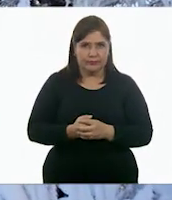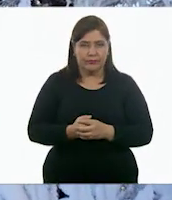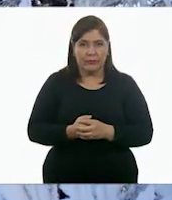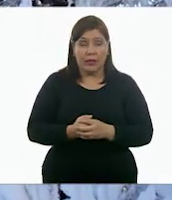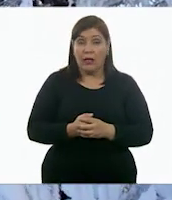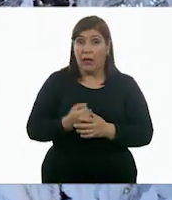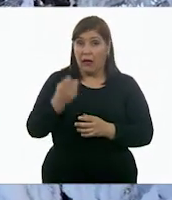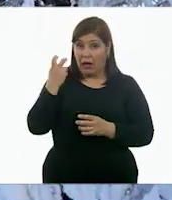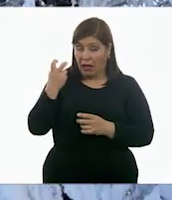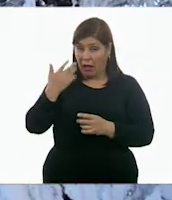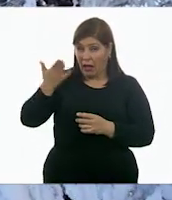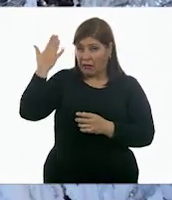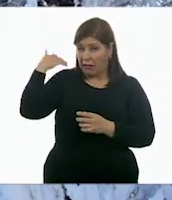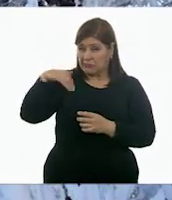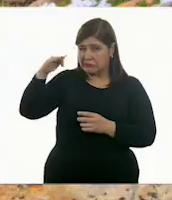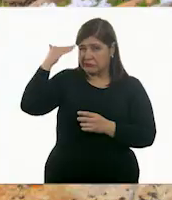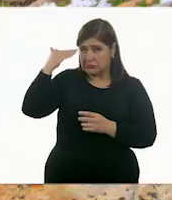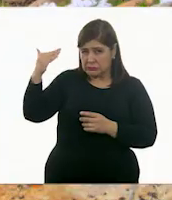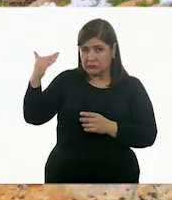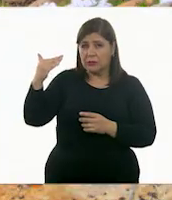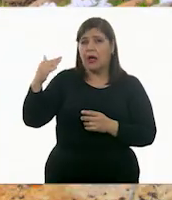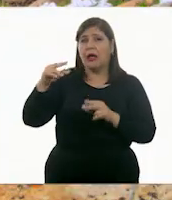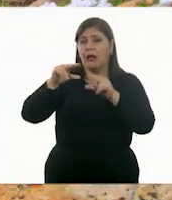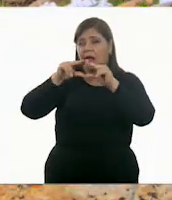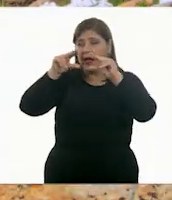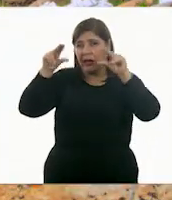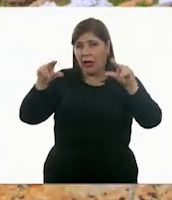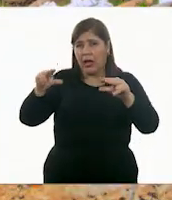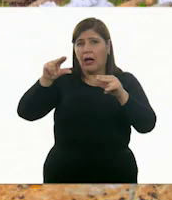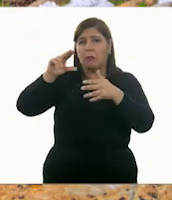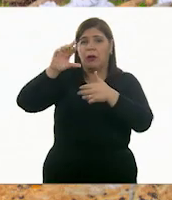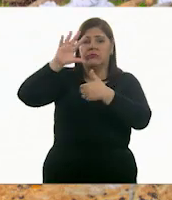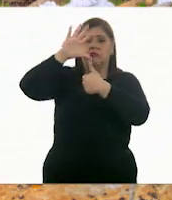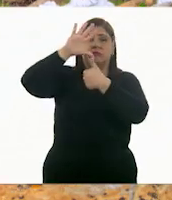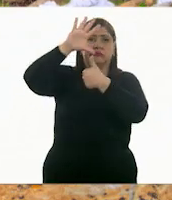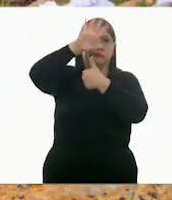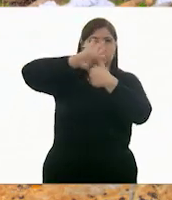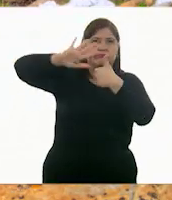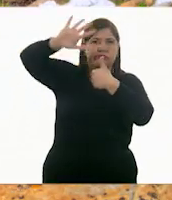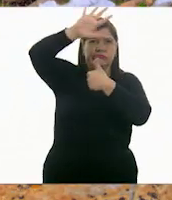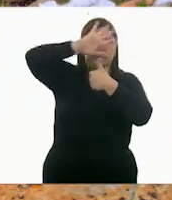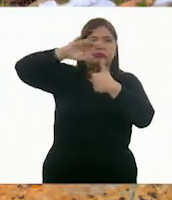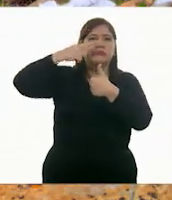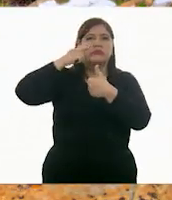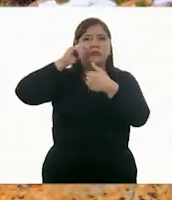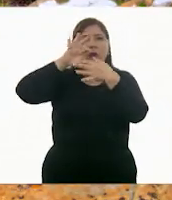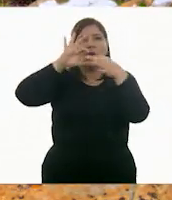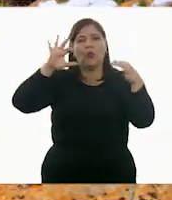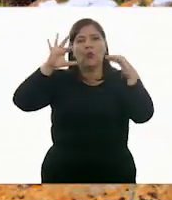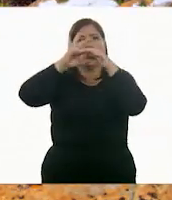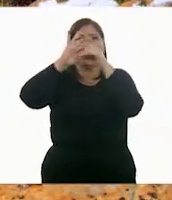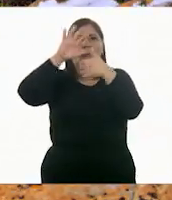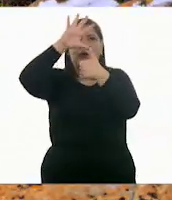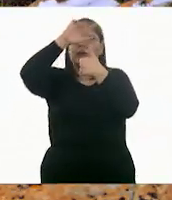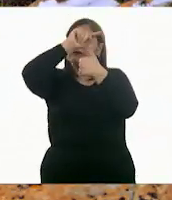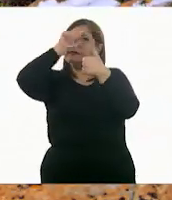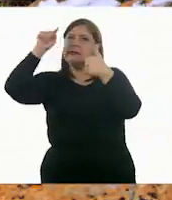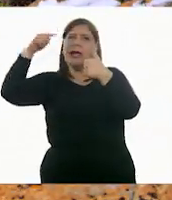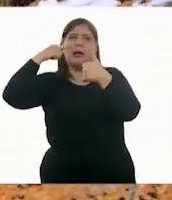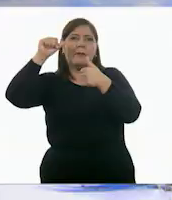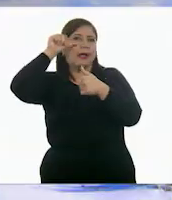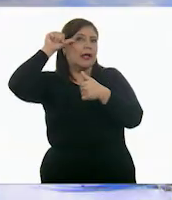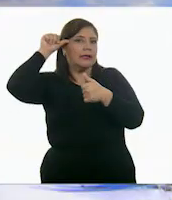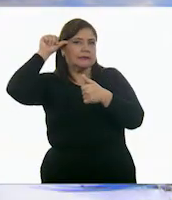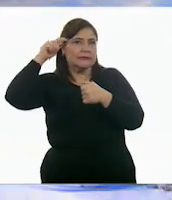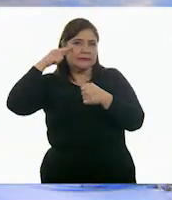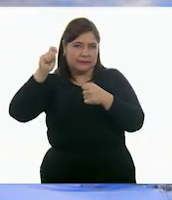En esa época, los glaciares de Norteamérica se encontraban unidos con el norte de Asia. El